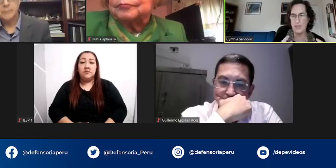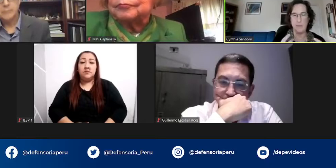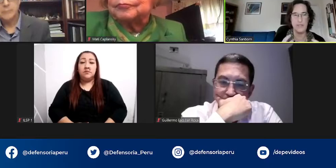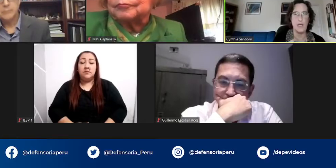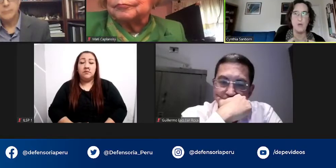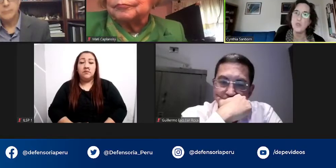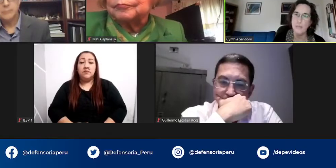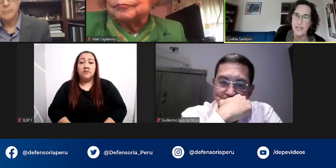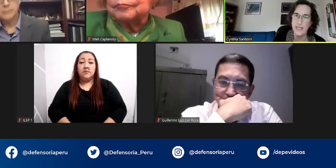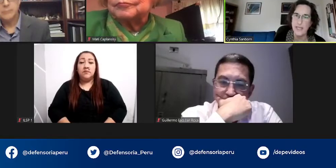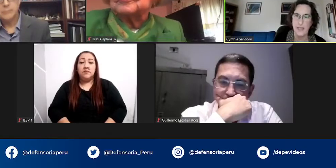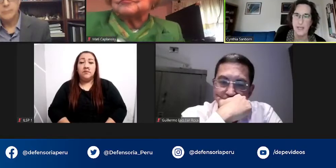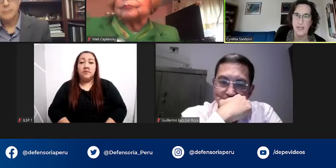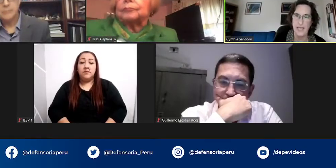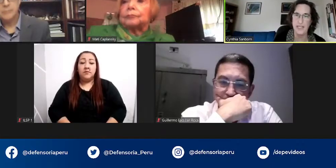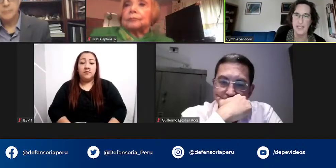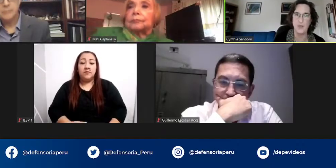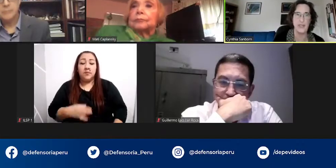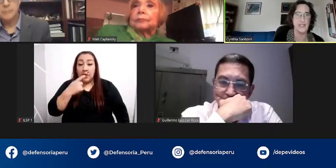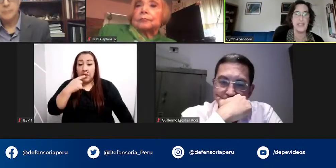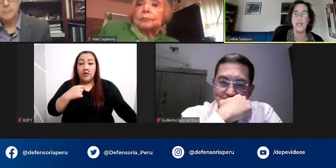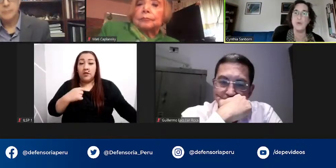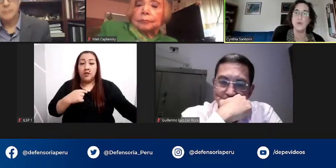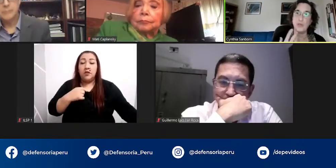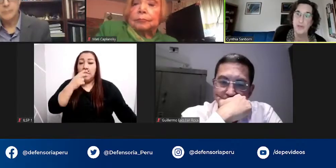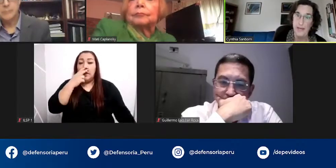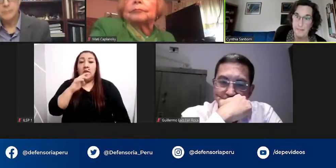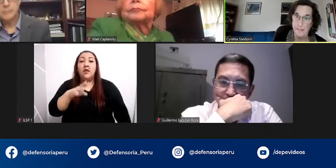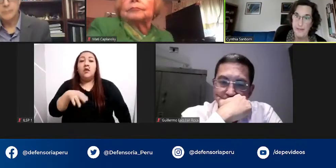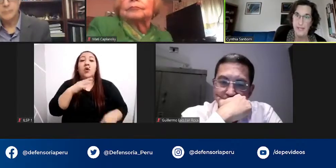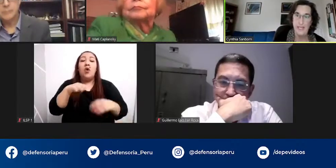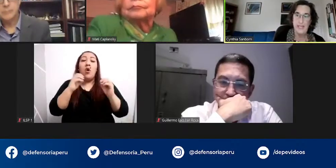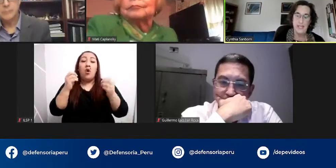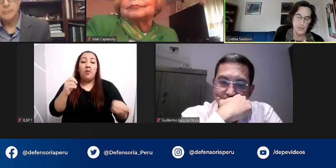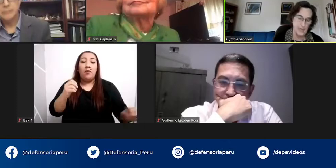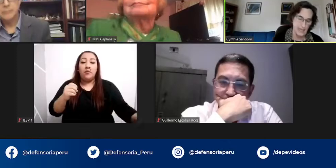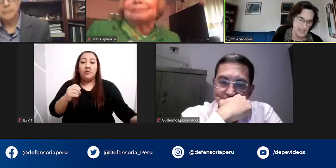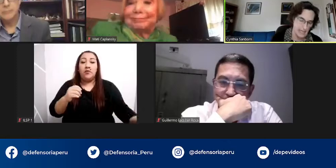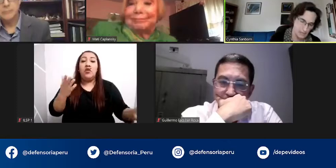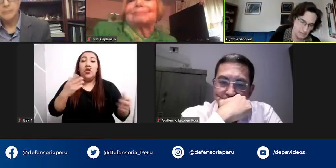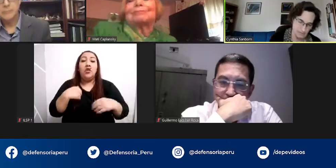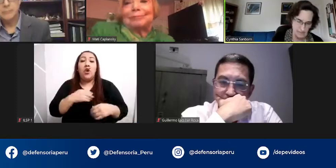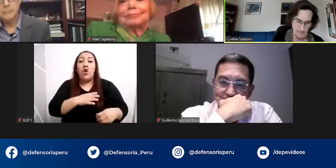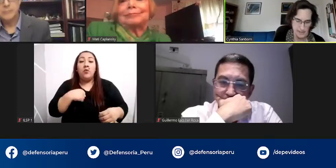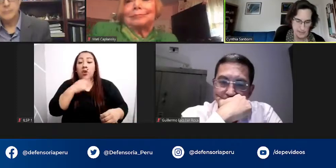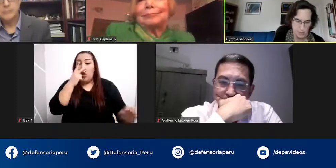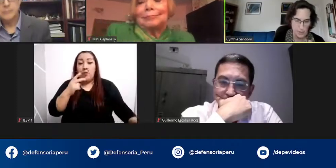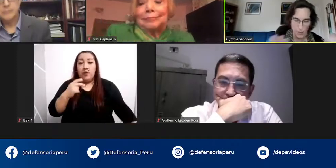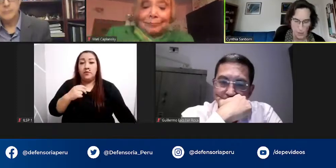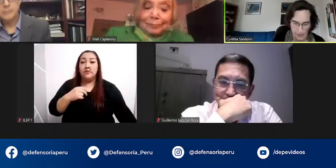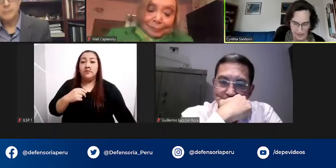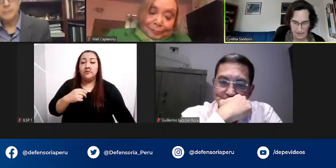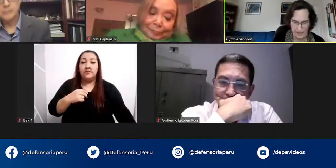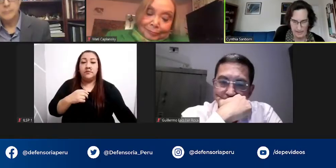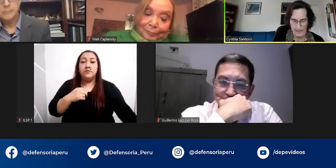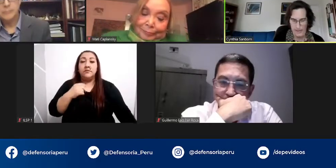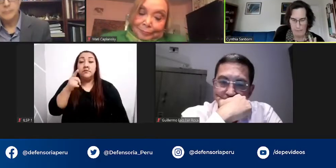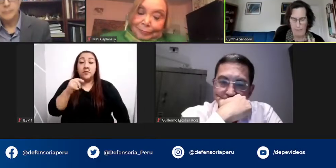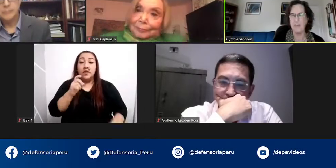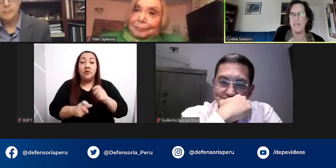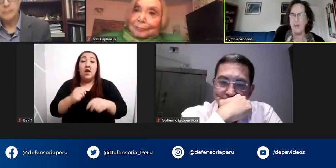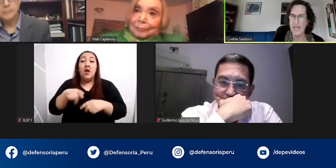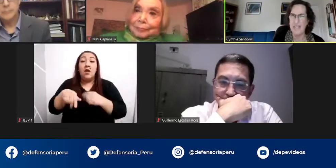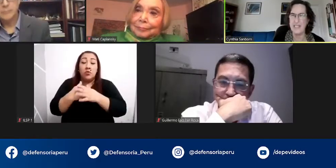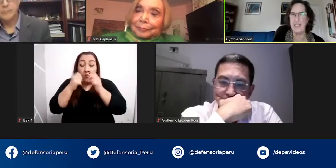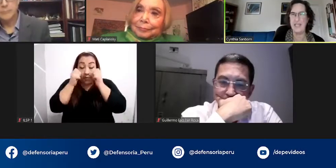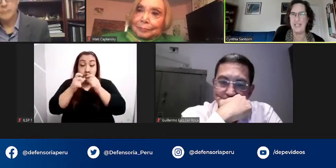mujeres, todos hemos estado mucho más encerrados que antes, donde el Estado no nos ve. Y esto ha generado esta explosión de